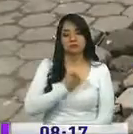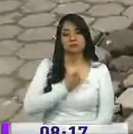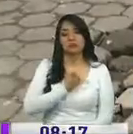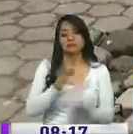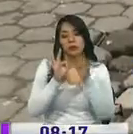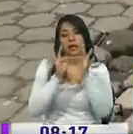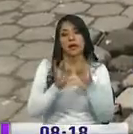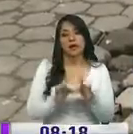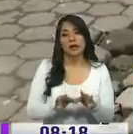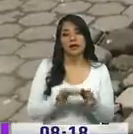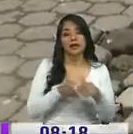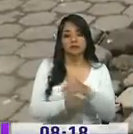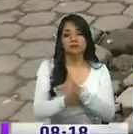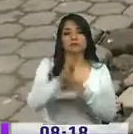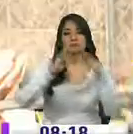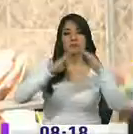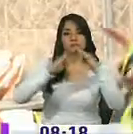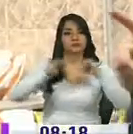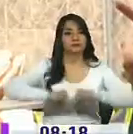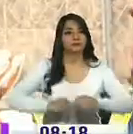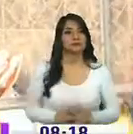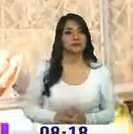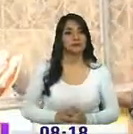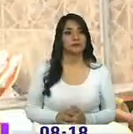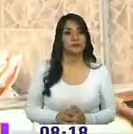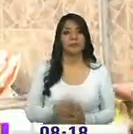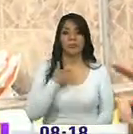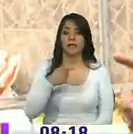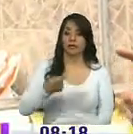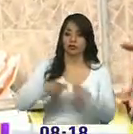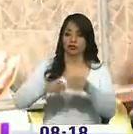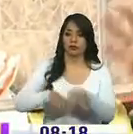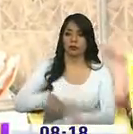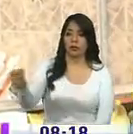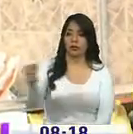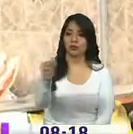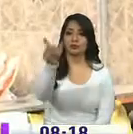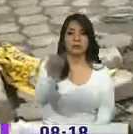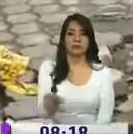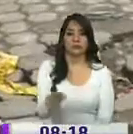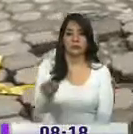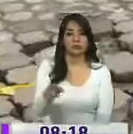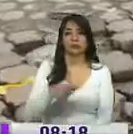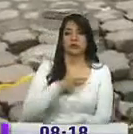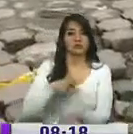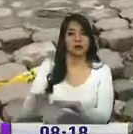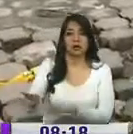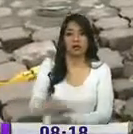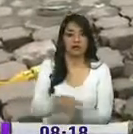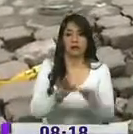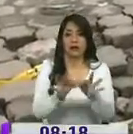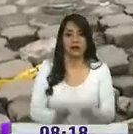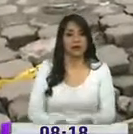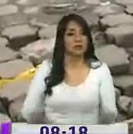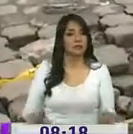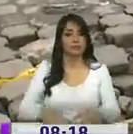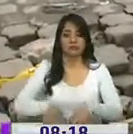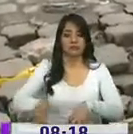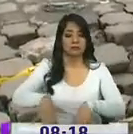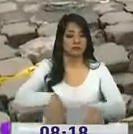la vía para poder ingresar a su casa y contratar personas de aquí dejaron